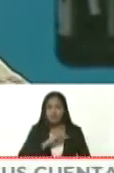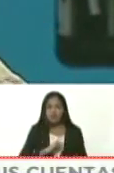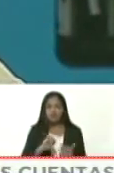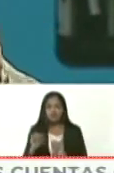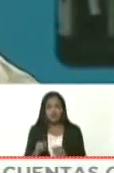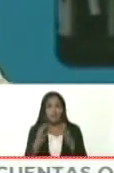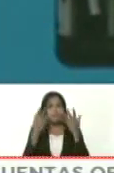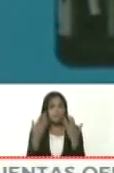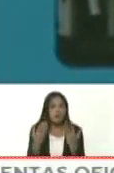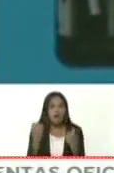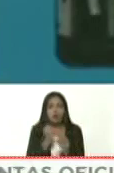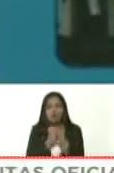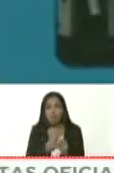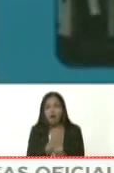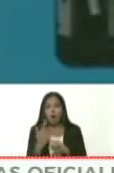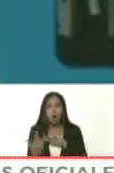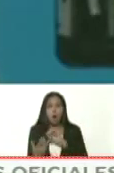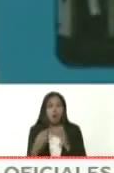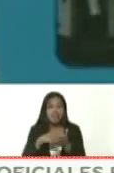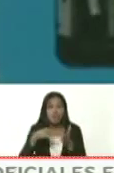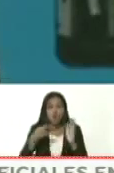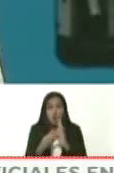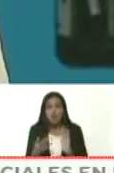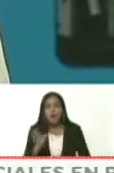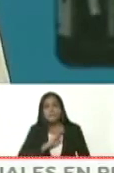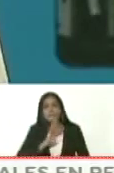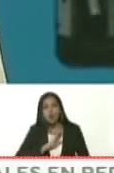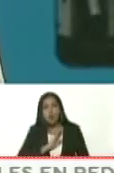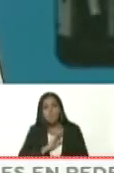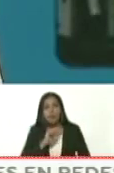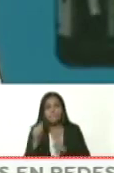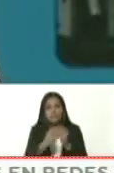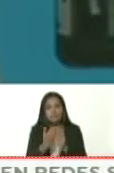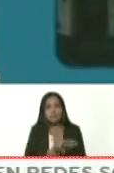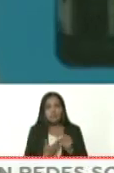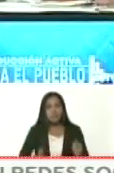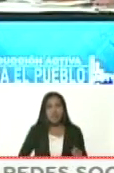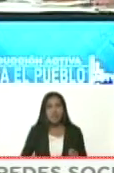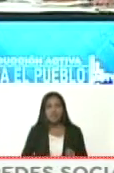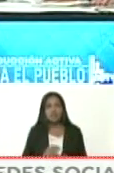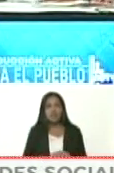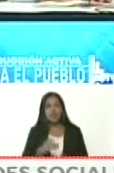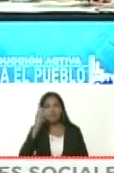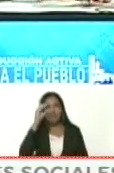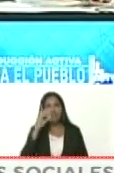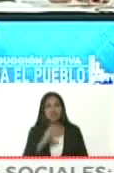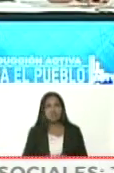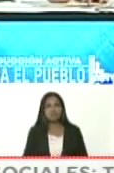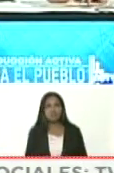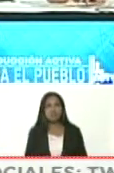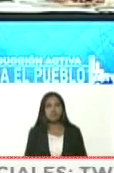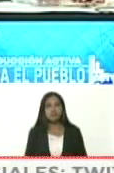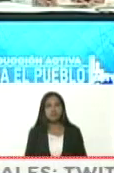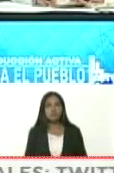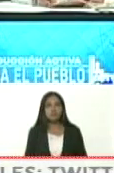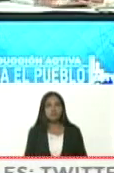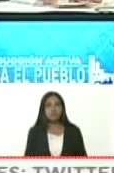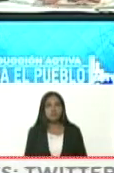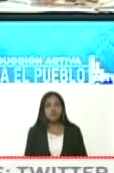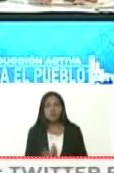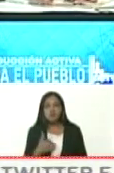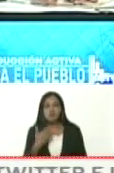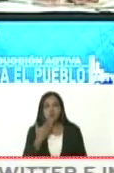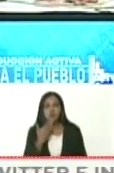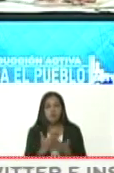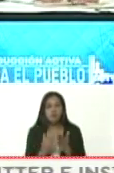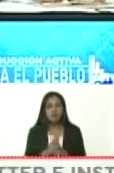mano de obra y tecnología propia. Compañera vicepresidenta ejecutiva, Delcy Rodríguez. Así se lo pido,